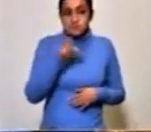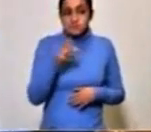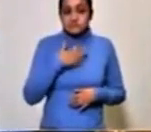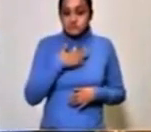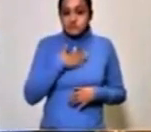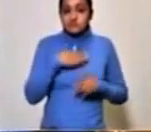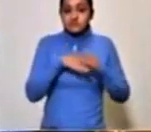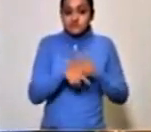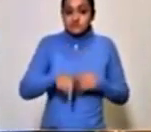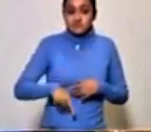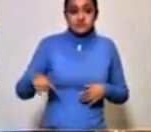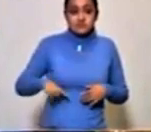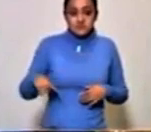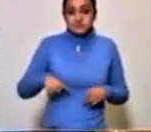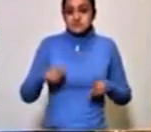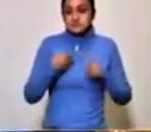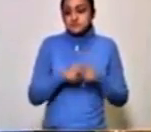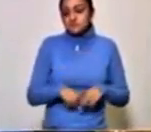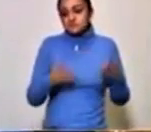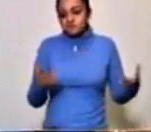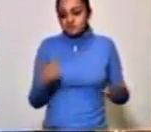desde que estoy en el gobierno del estado.